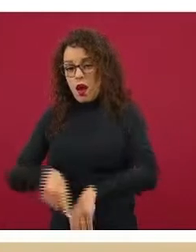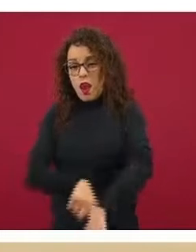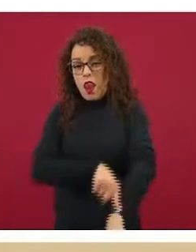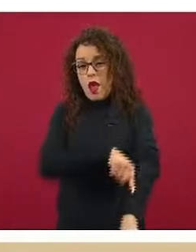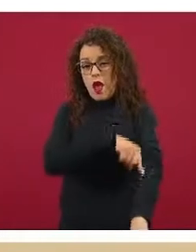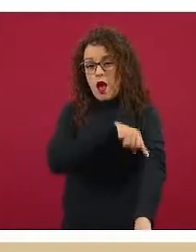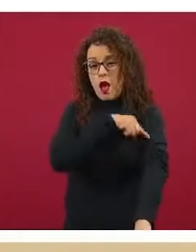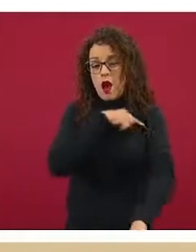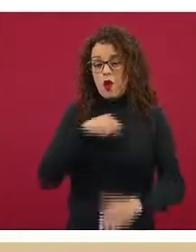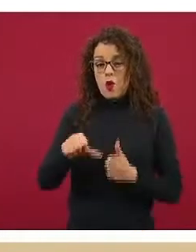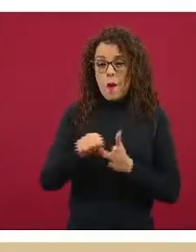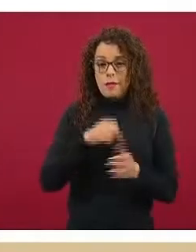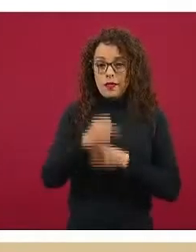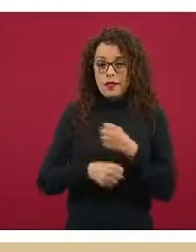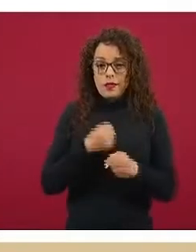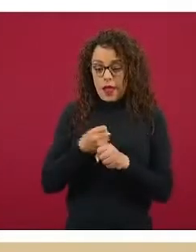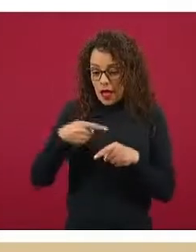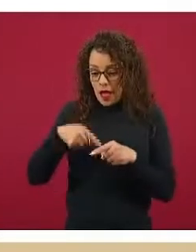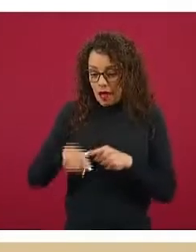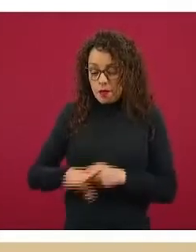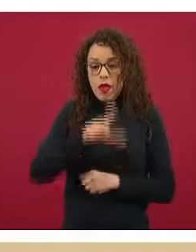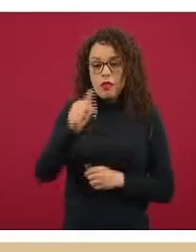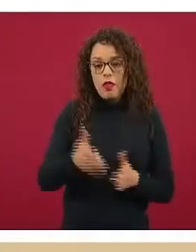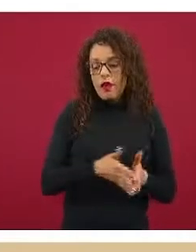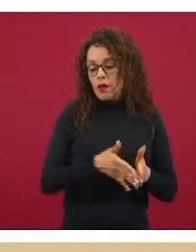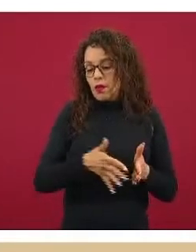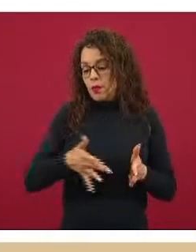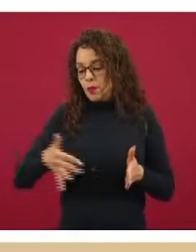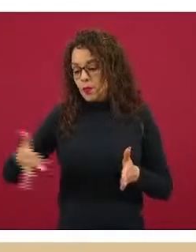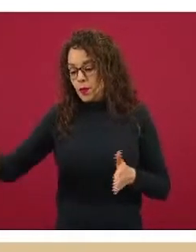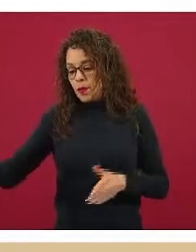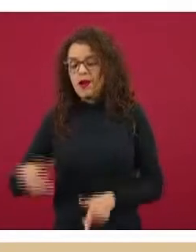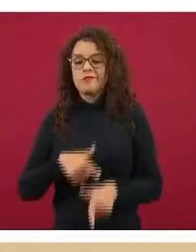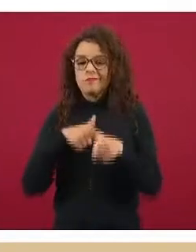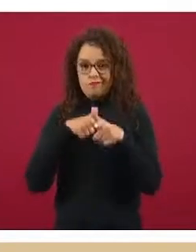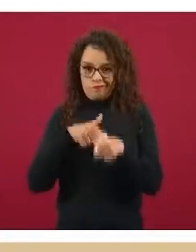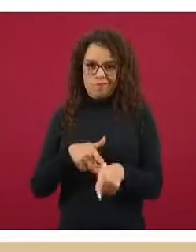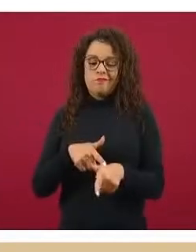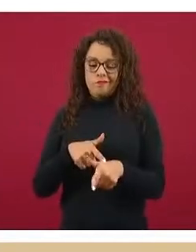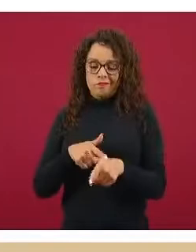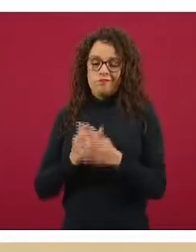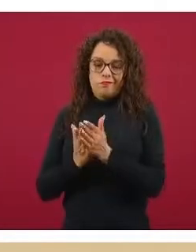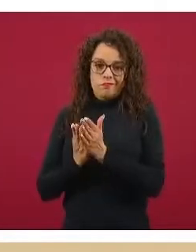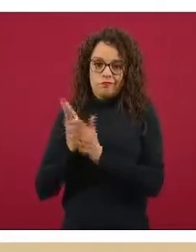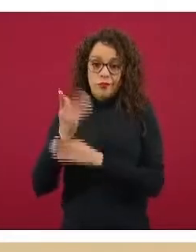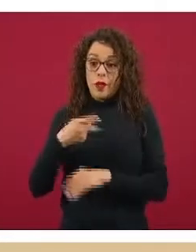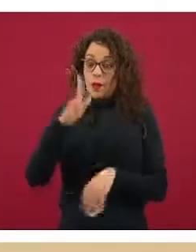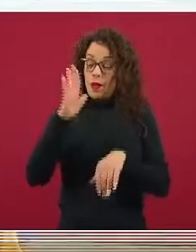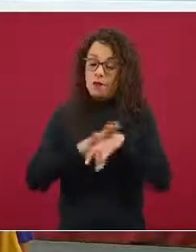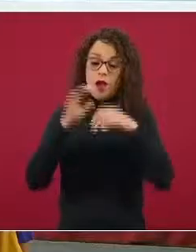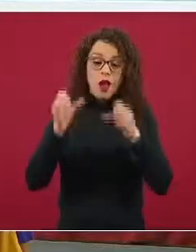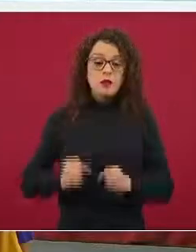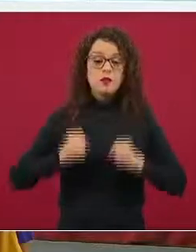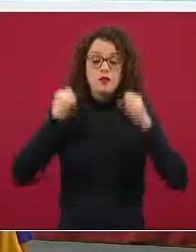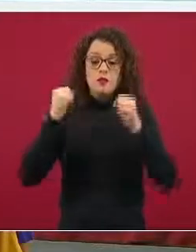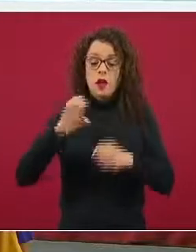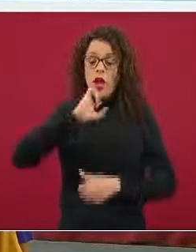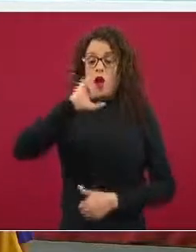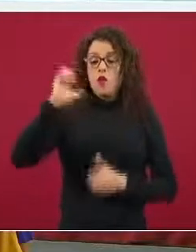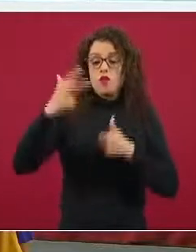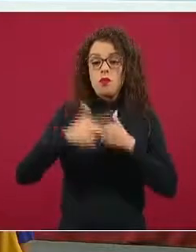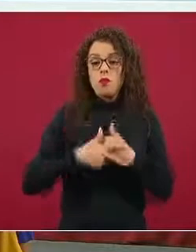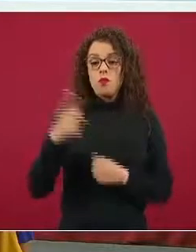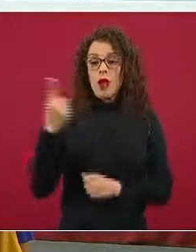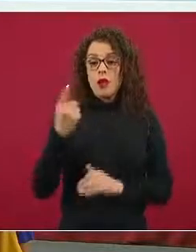año, vuelve nuevamente a superarlo. Europa, lógicamente, lo hace por mucho más de lo que en su momento